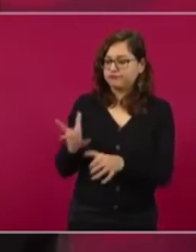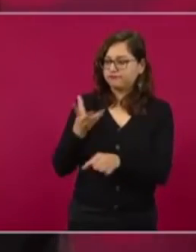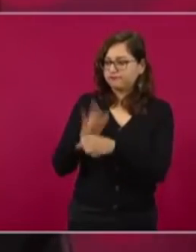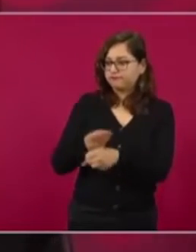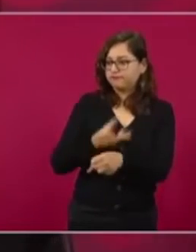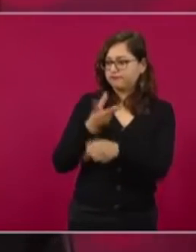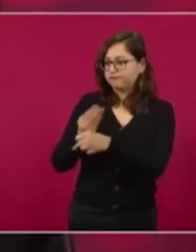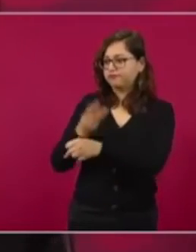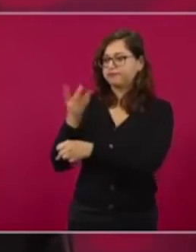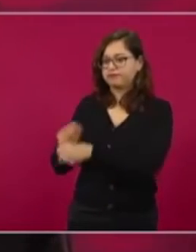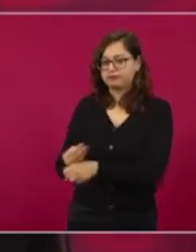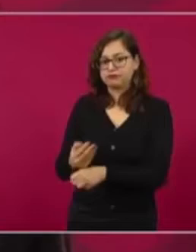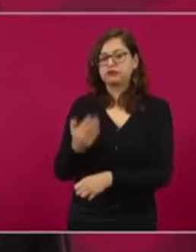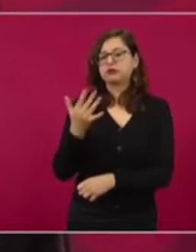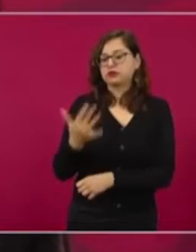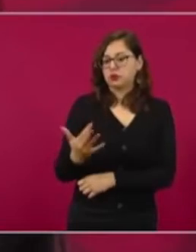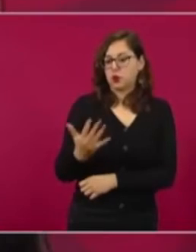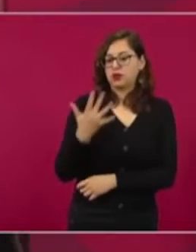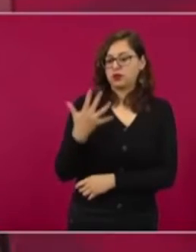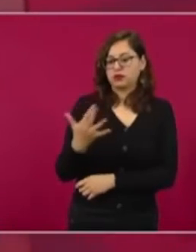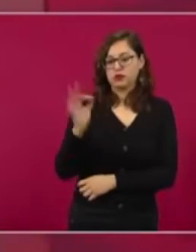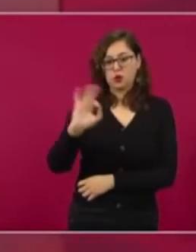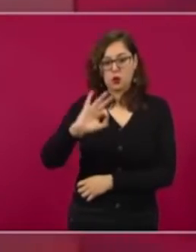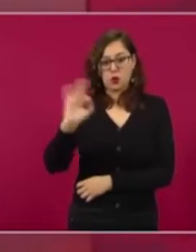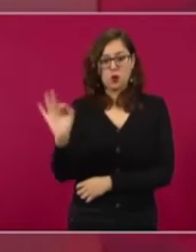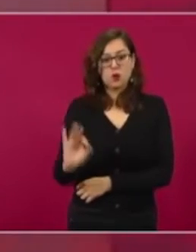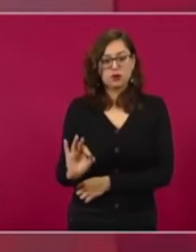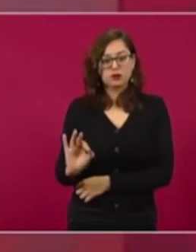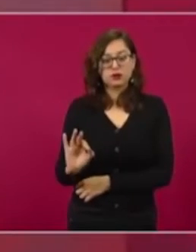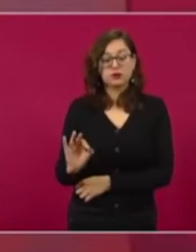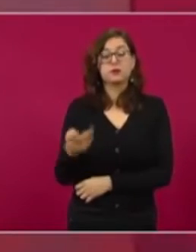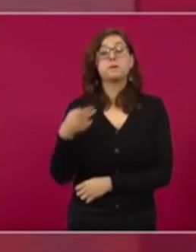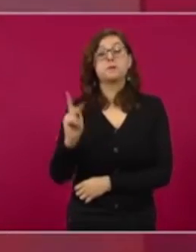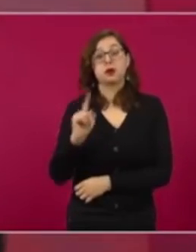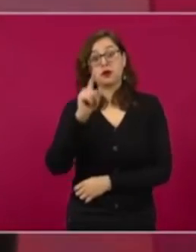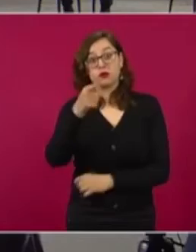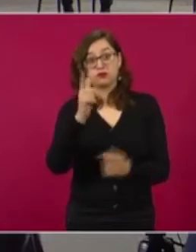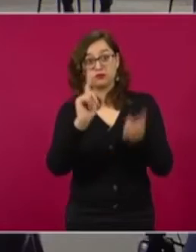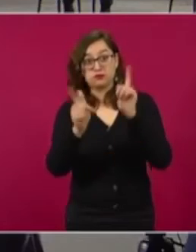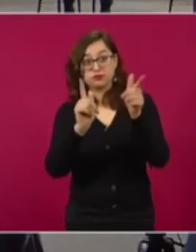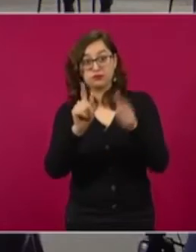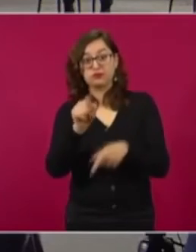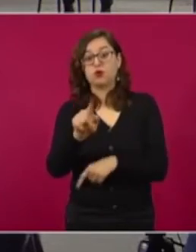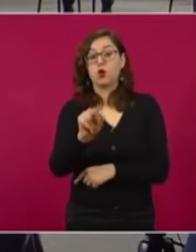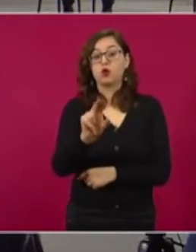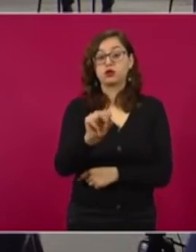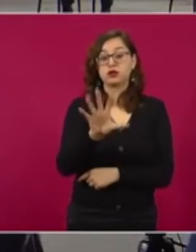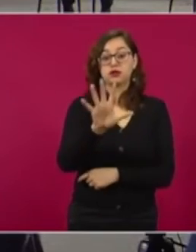estamos arriba del 55%, pero esta está en 85%.